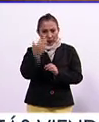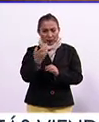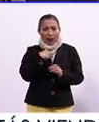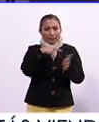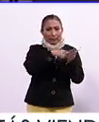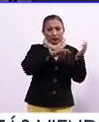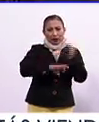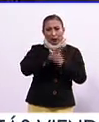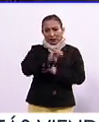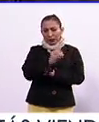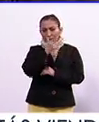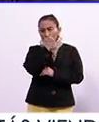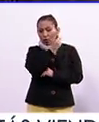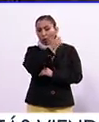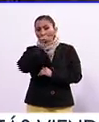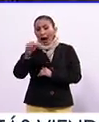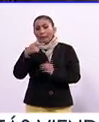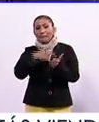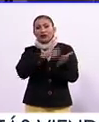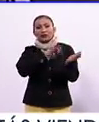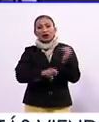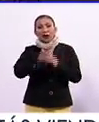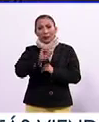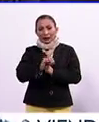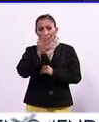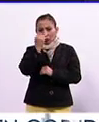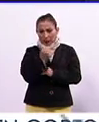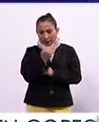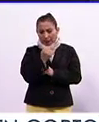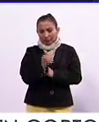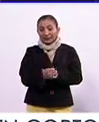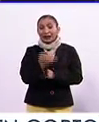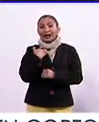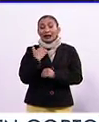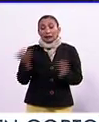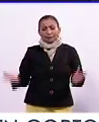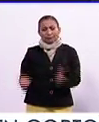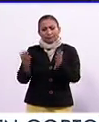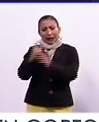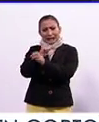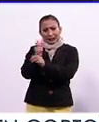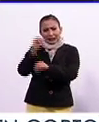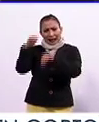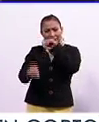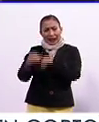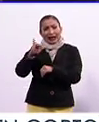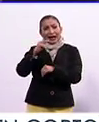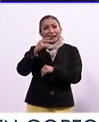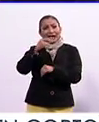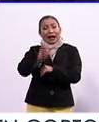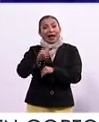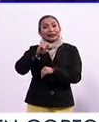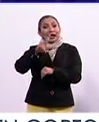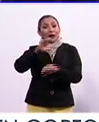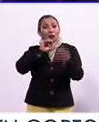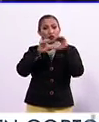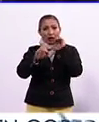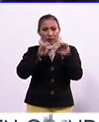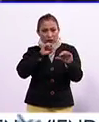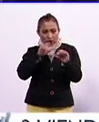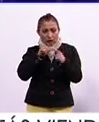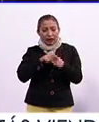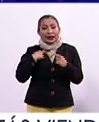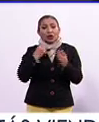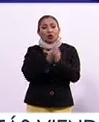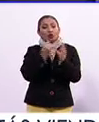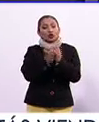de 1991 a 1999. Impulsó la licenciatura de Ingeniería en Telecomunicaciones